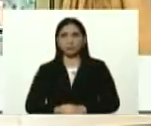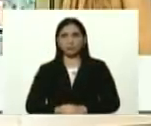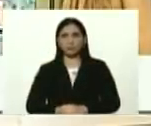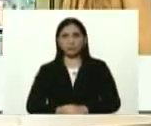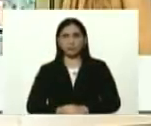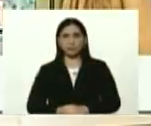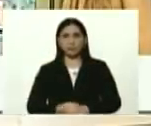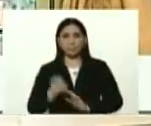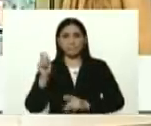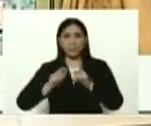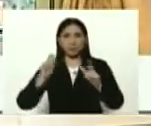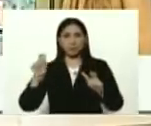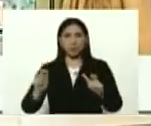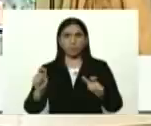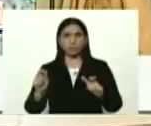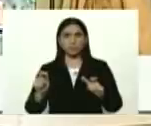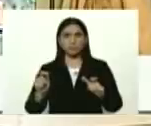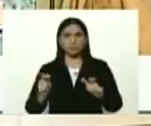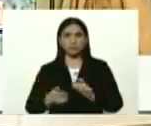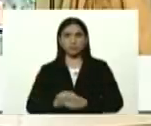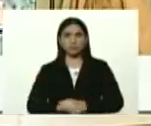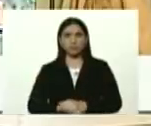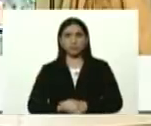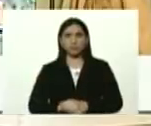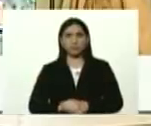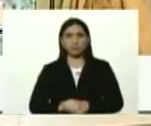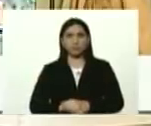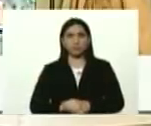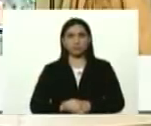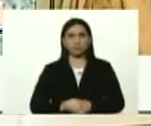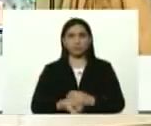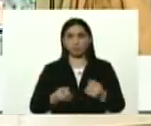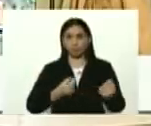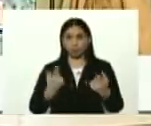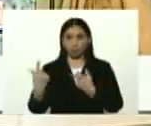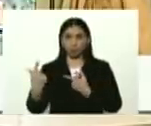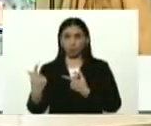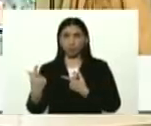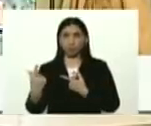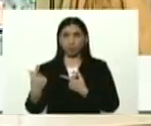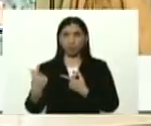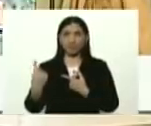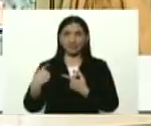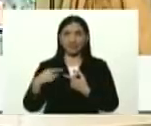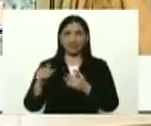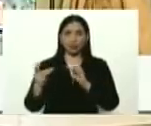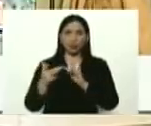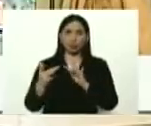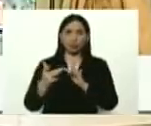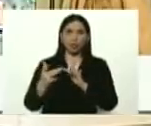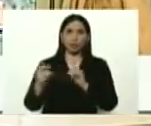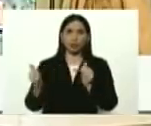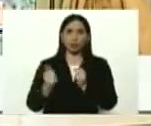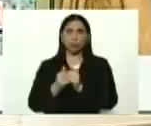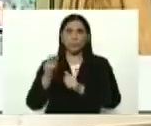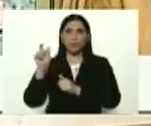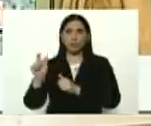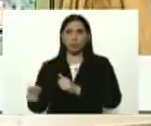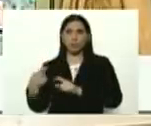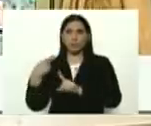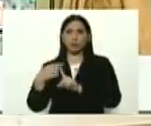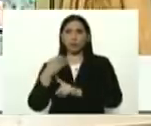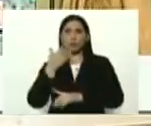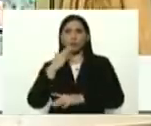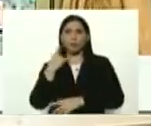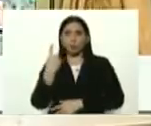de gente que estaba referida por haber tenido contacto con casos positivos. Por ejemplo,